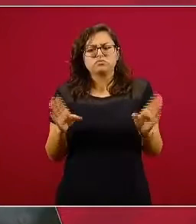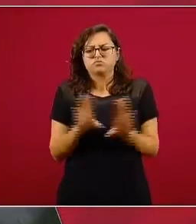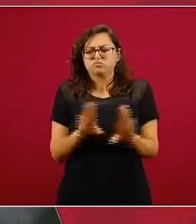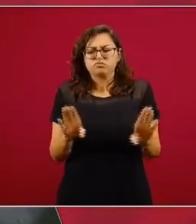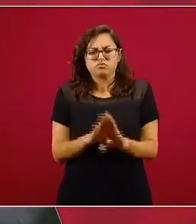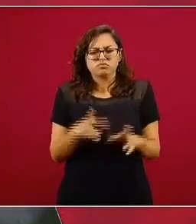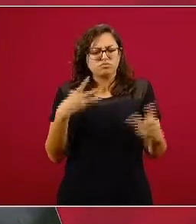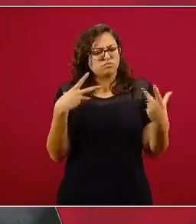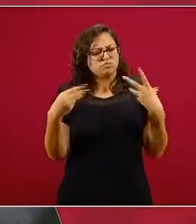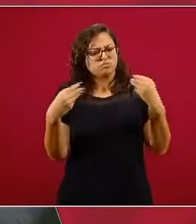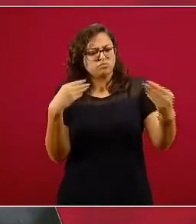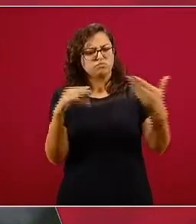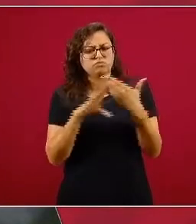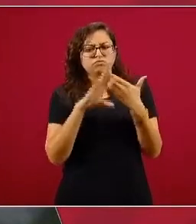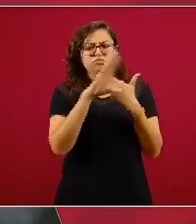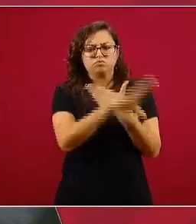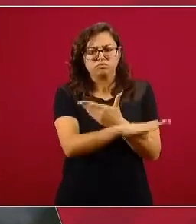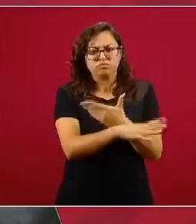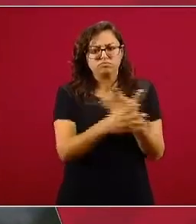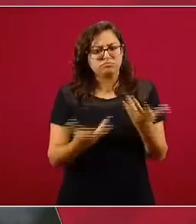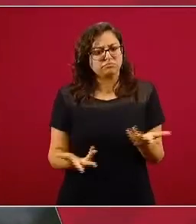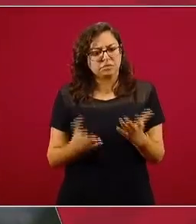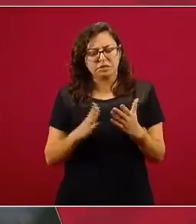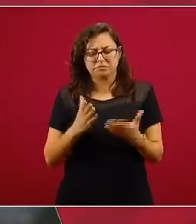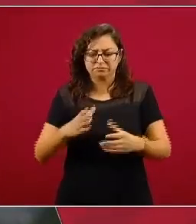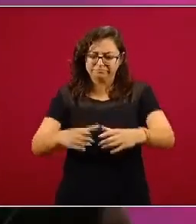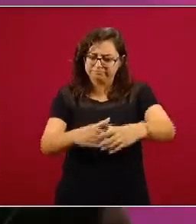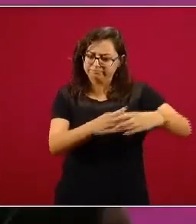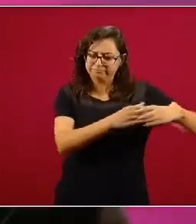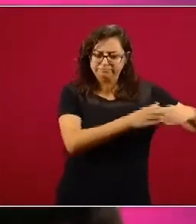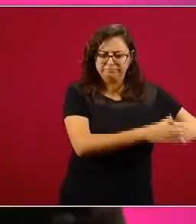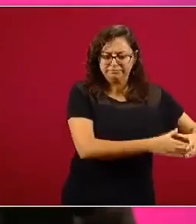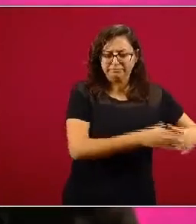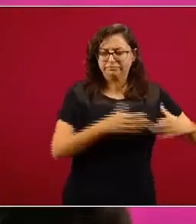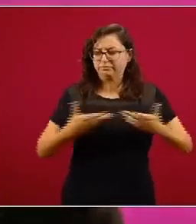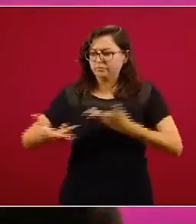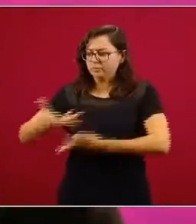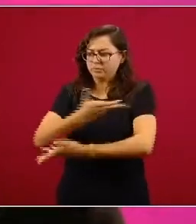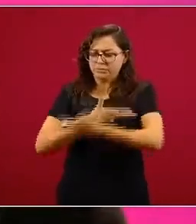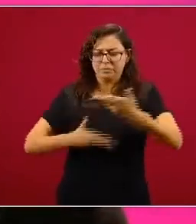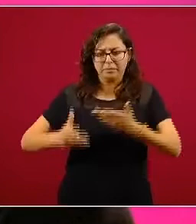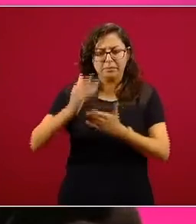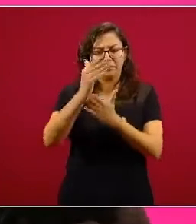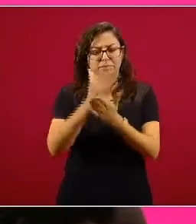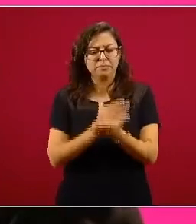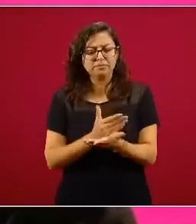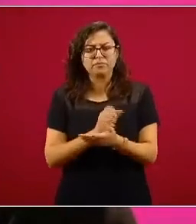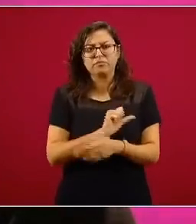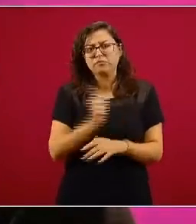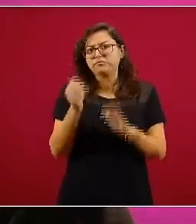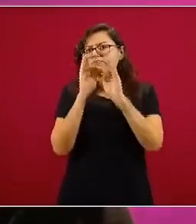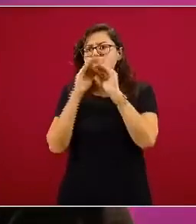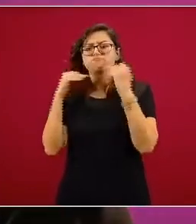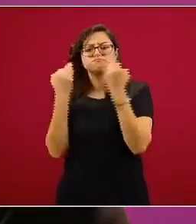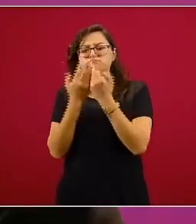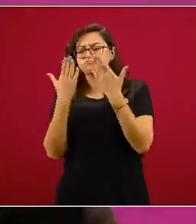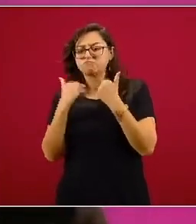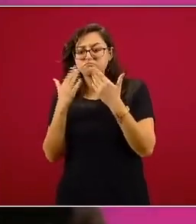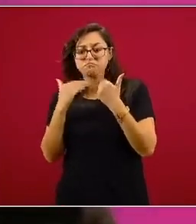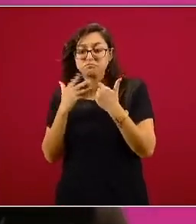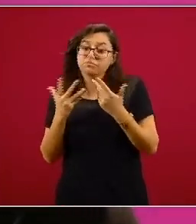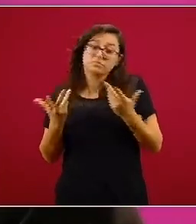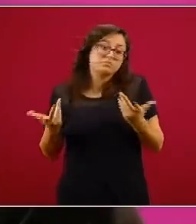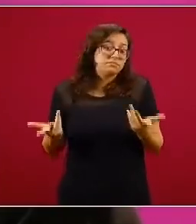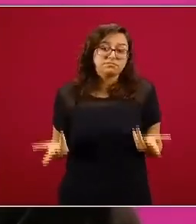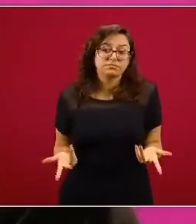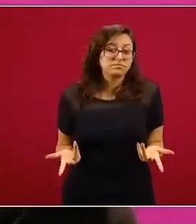dicho, conteniendo y mitigando. ¿Por qué se evitan de esa manera y no de cualquier otra? Porque hasta el